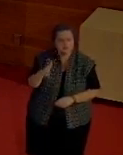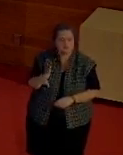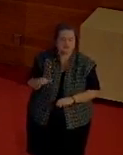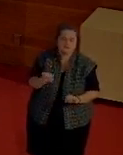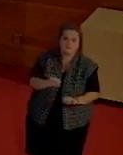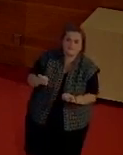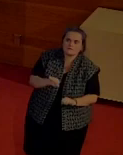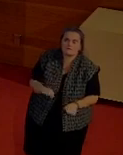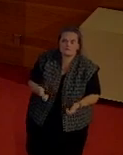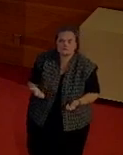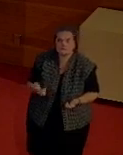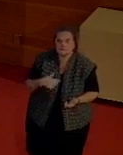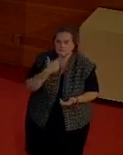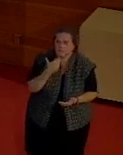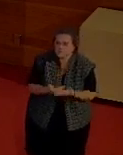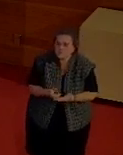defendámonos